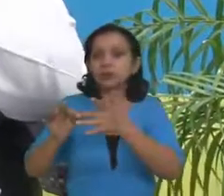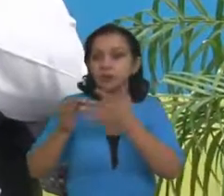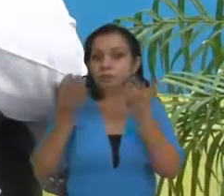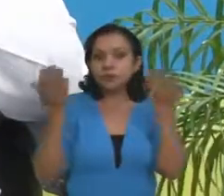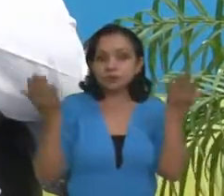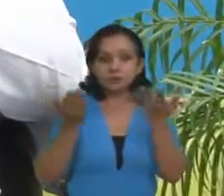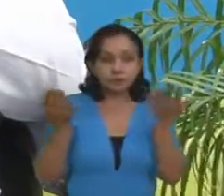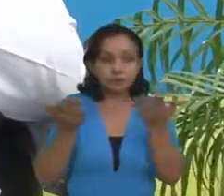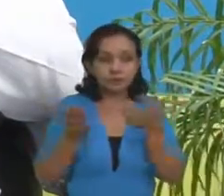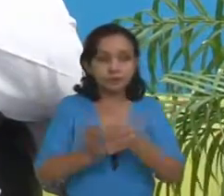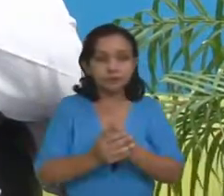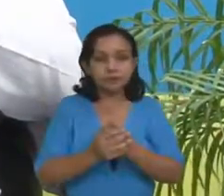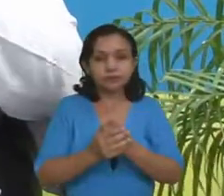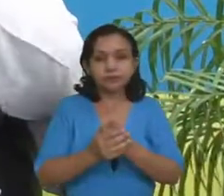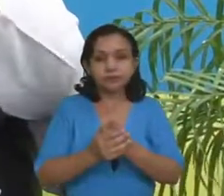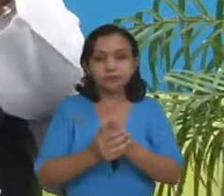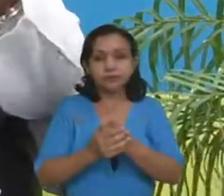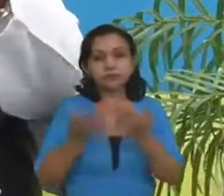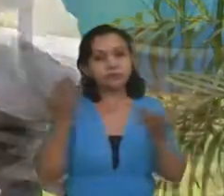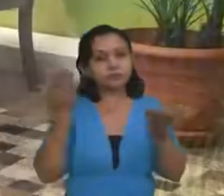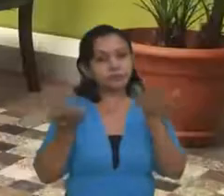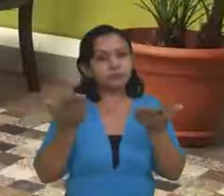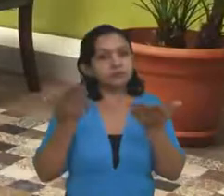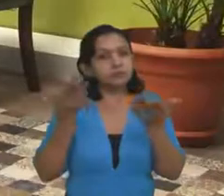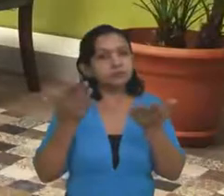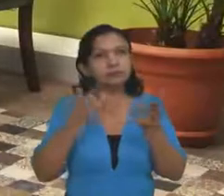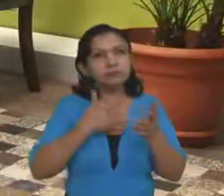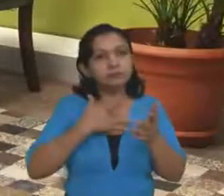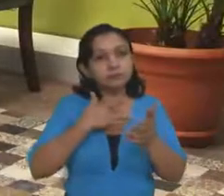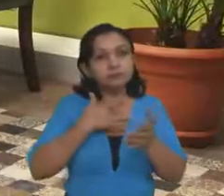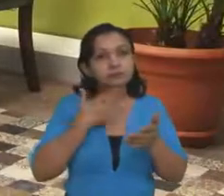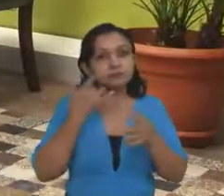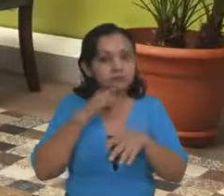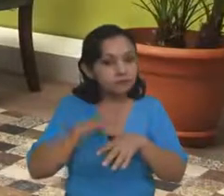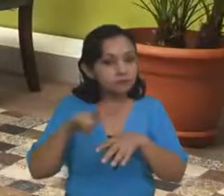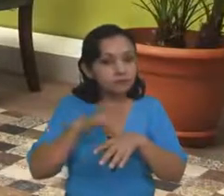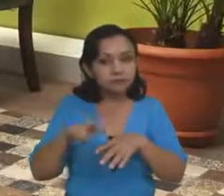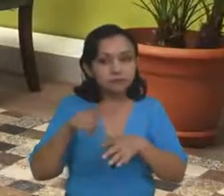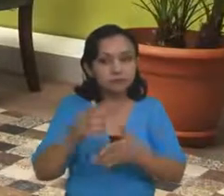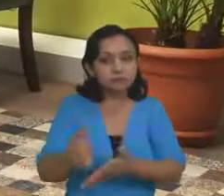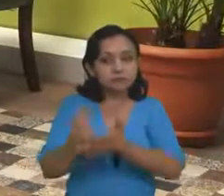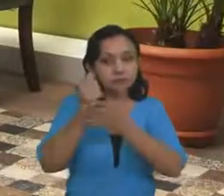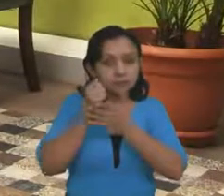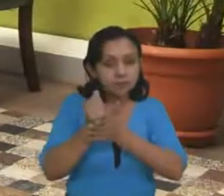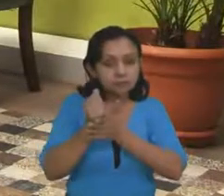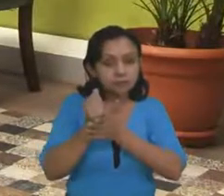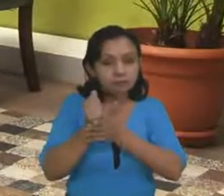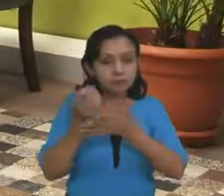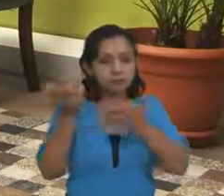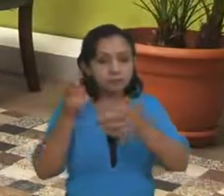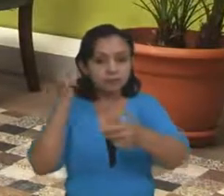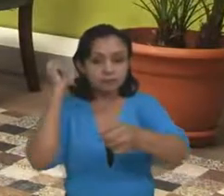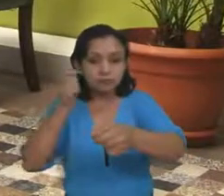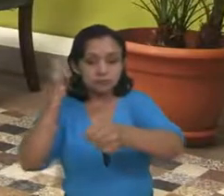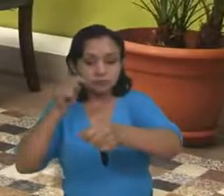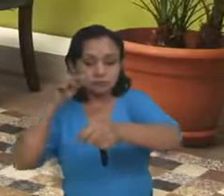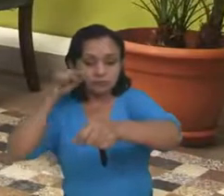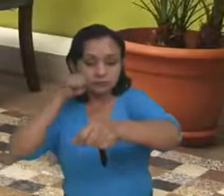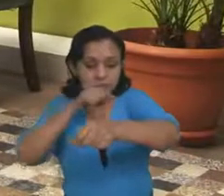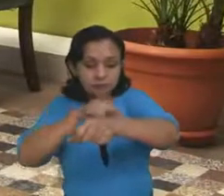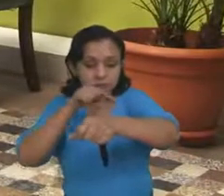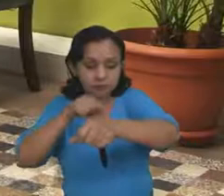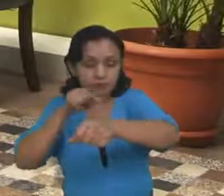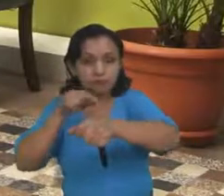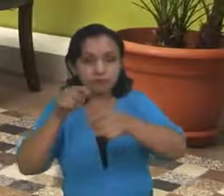¿ya? Por eso, los clavos, por ejemplo. Por eso es necesario que busquen ayuda o consulta de un